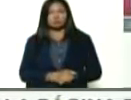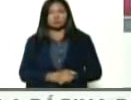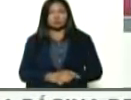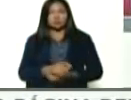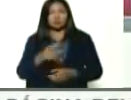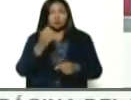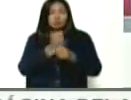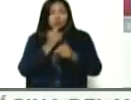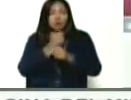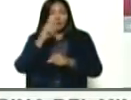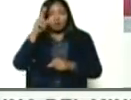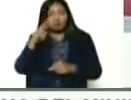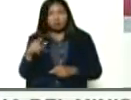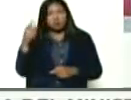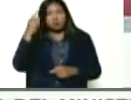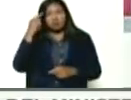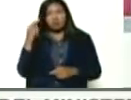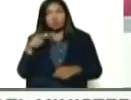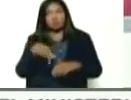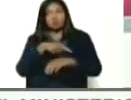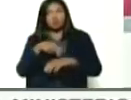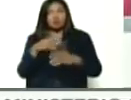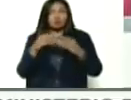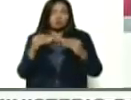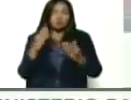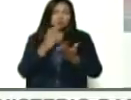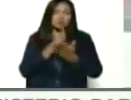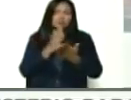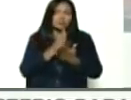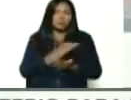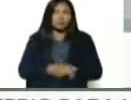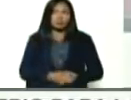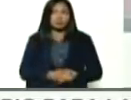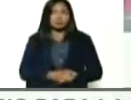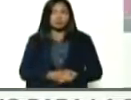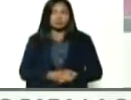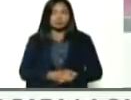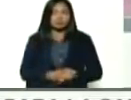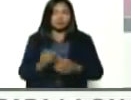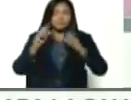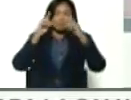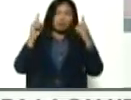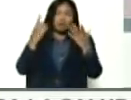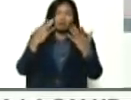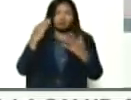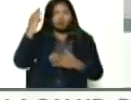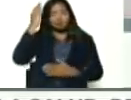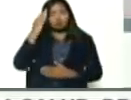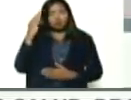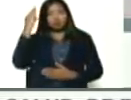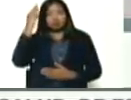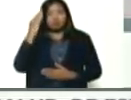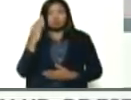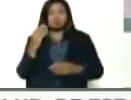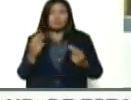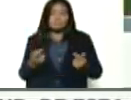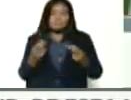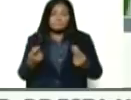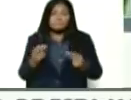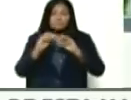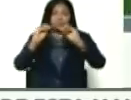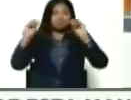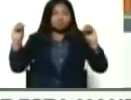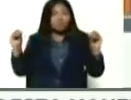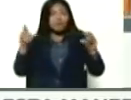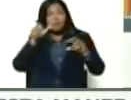de todos los días de todas las horas de todos los momentos despertar conciencia crear conciencia llamarle la atención